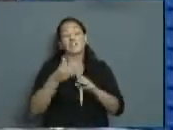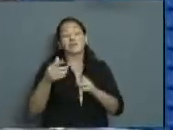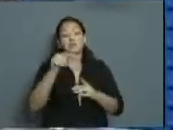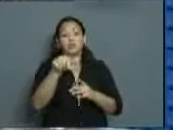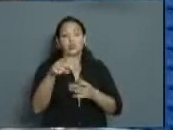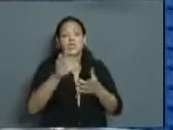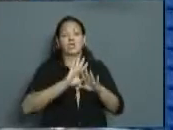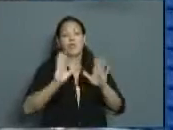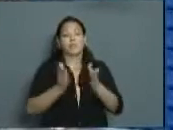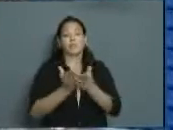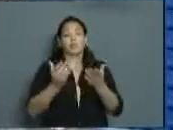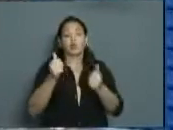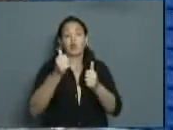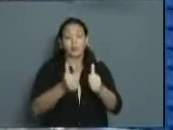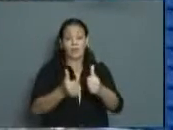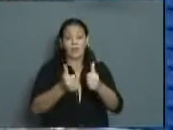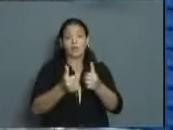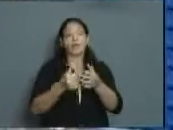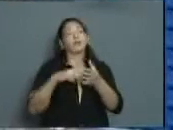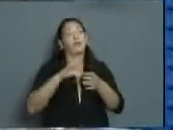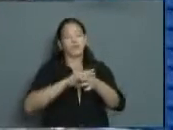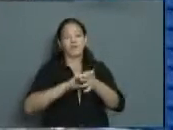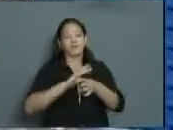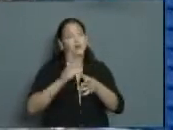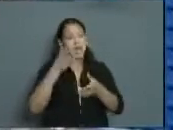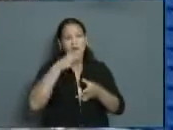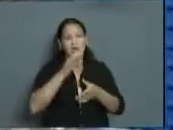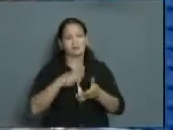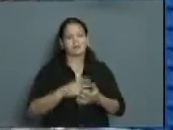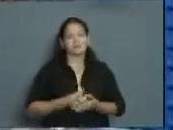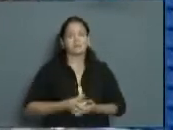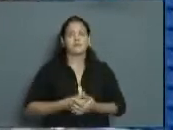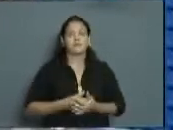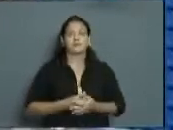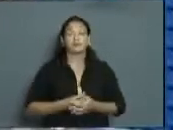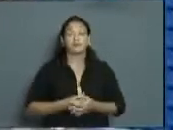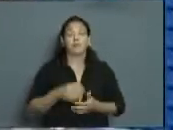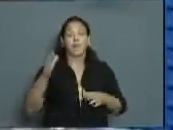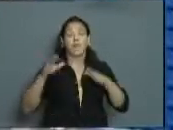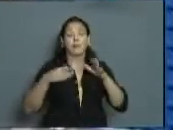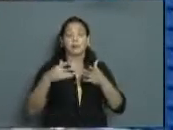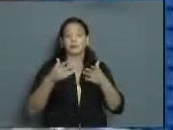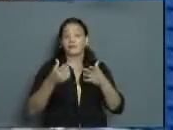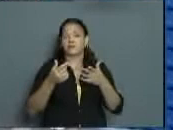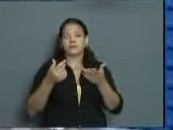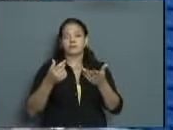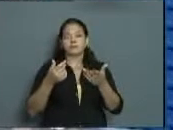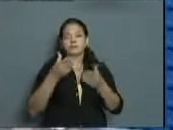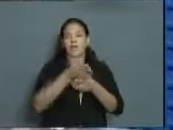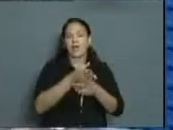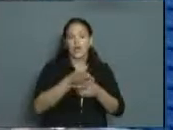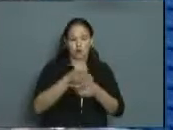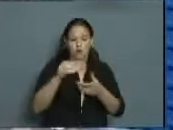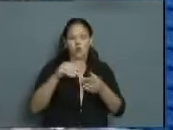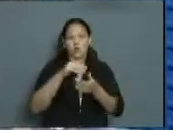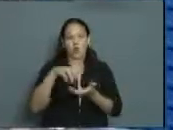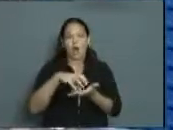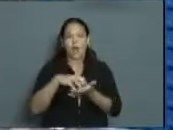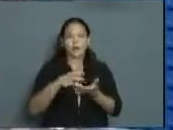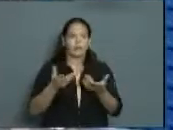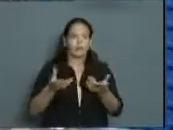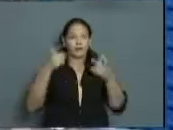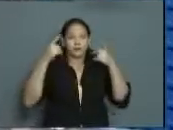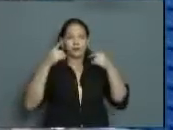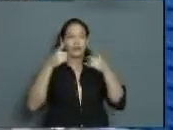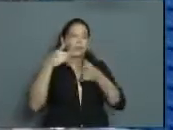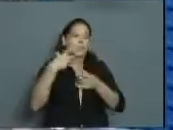después continúe con su sistema de vacunación. Es importante también que hay veces que cuando uno va a los vacunatorios se pone nervioso y le sube